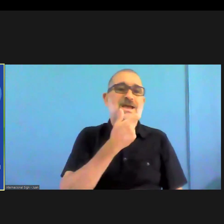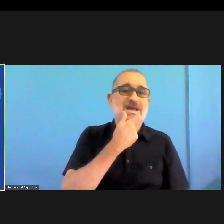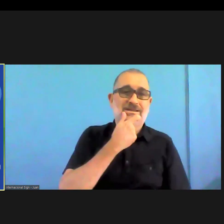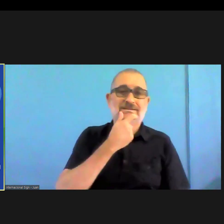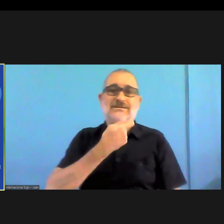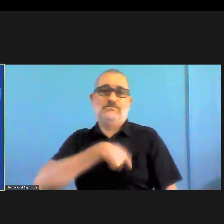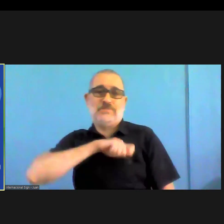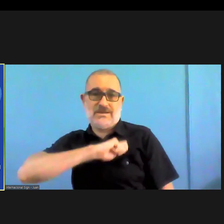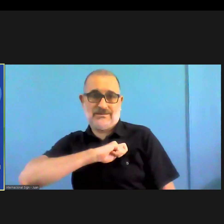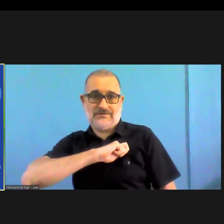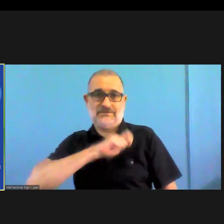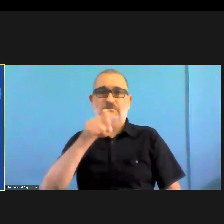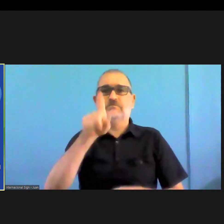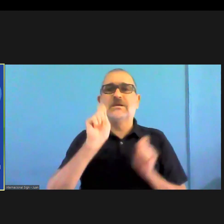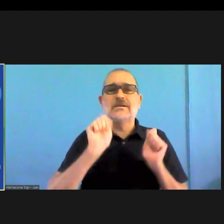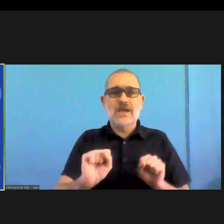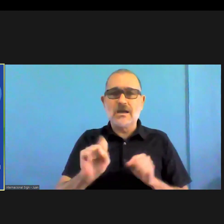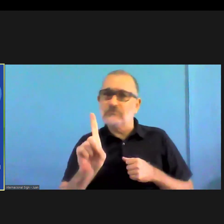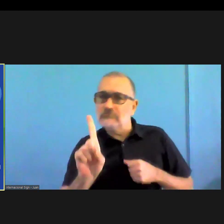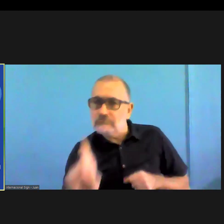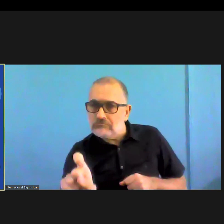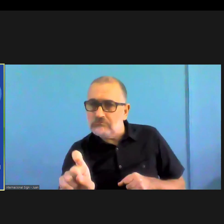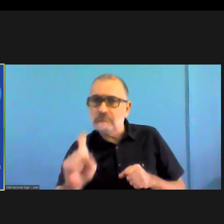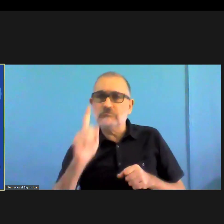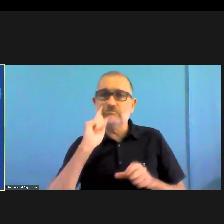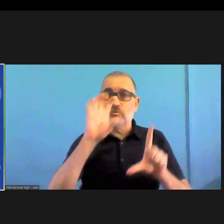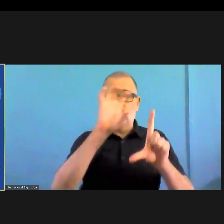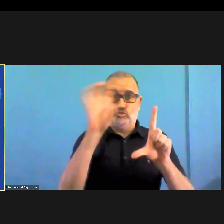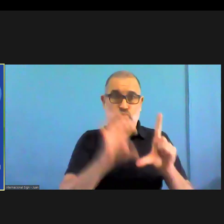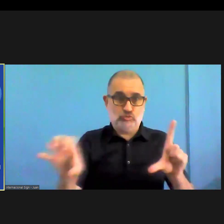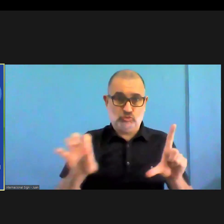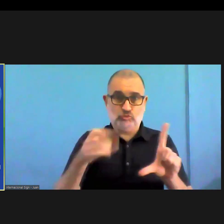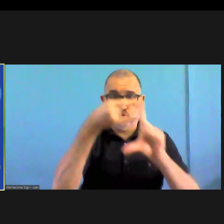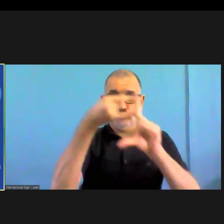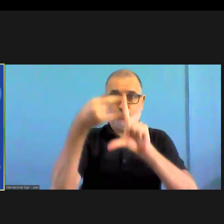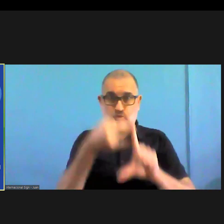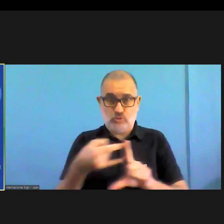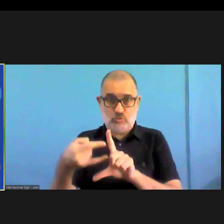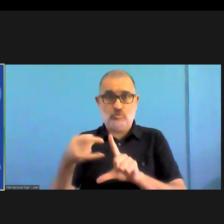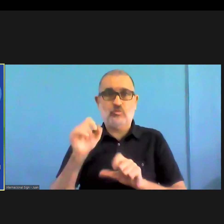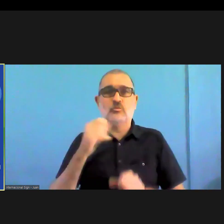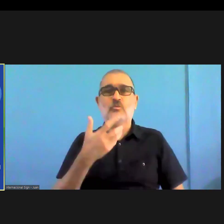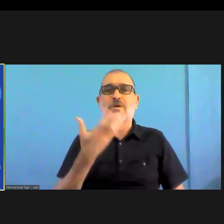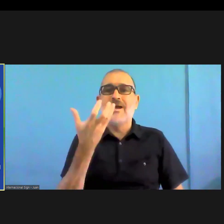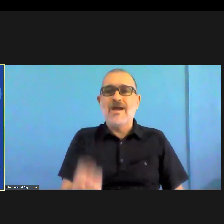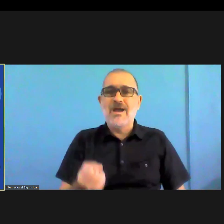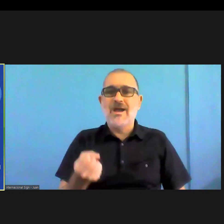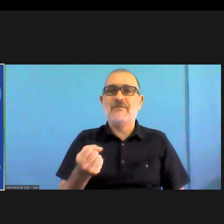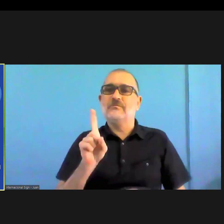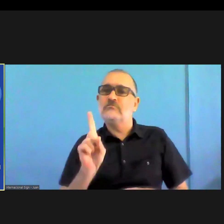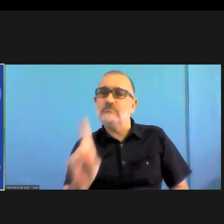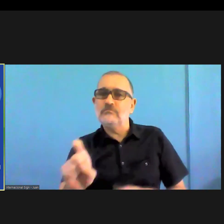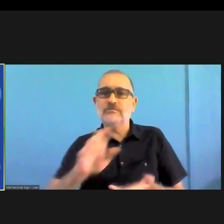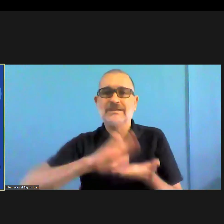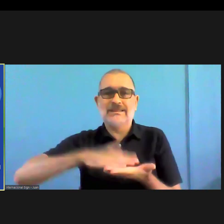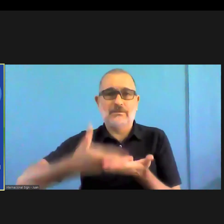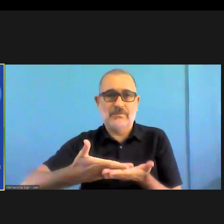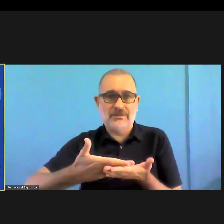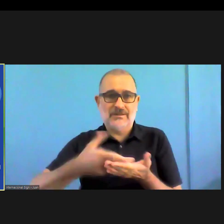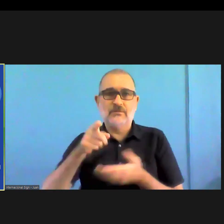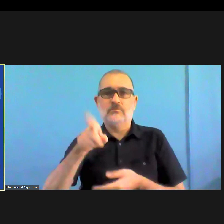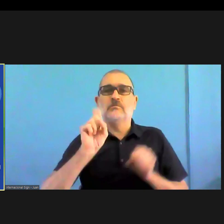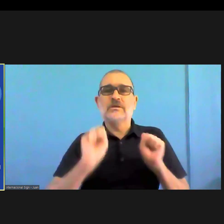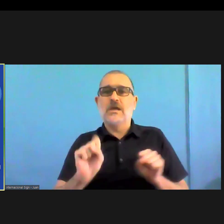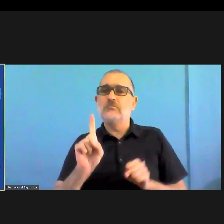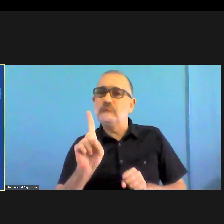parte inferior de la pantalla donde dice interpretación, oprimen el icono y seleccionan el idioma de su opción, inglés